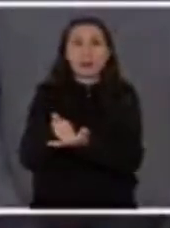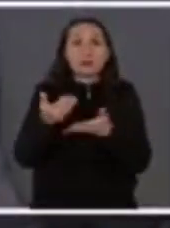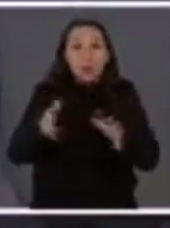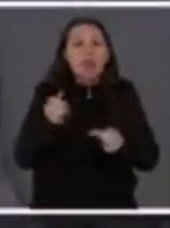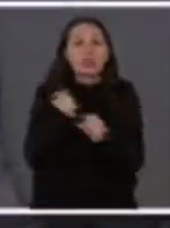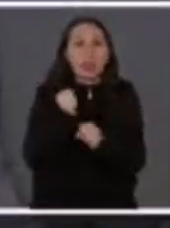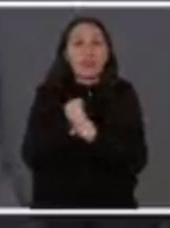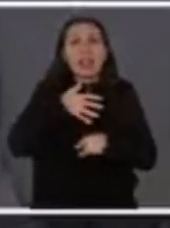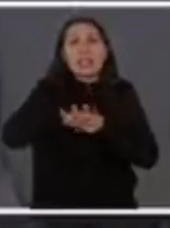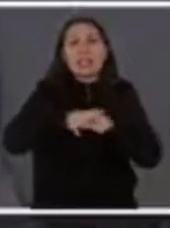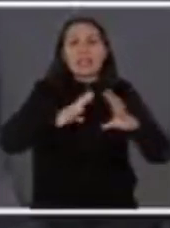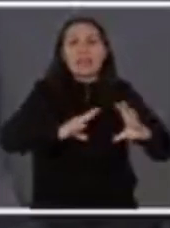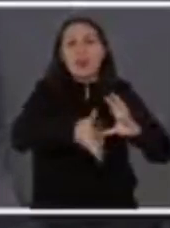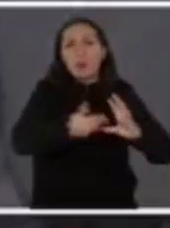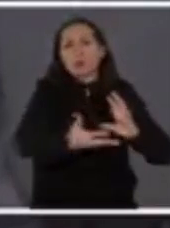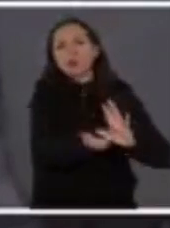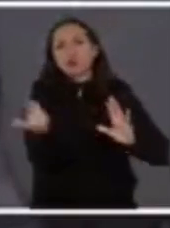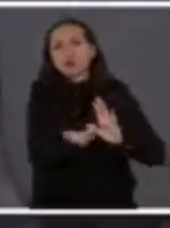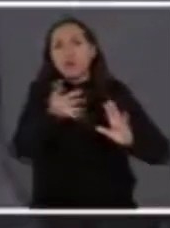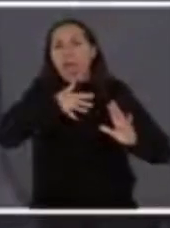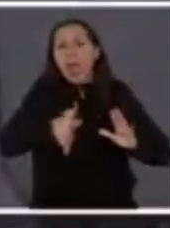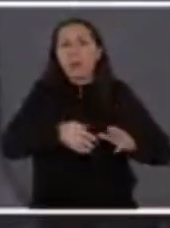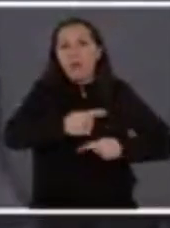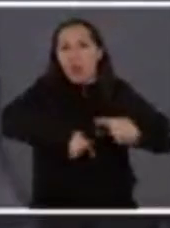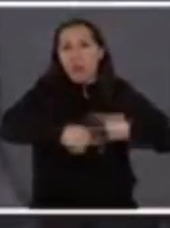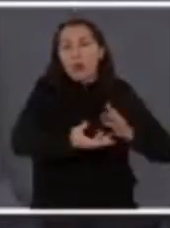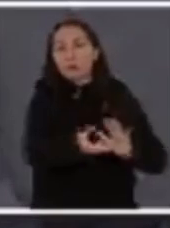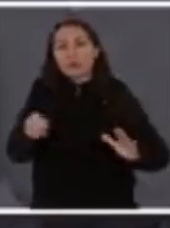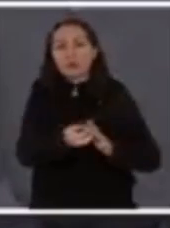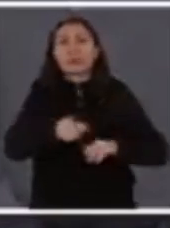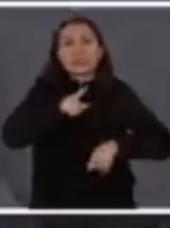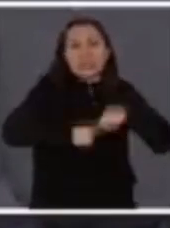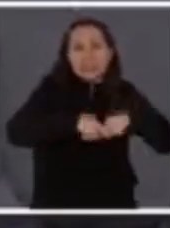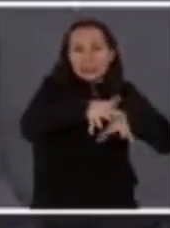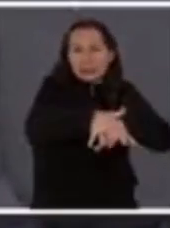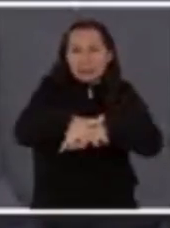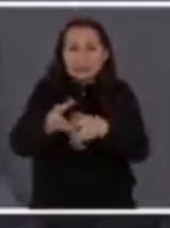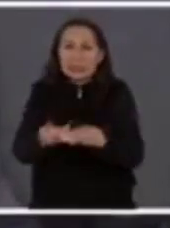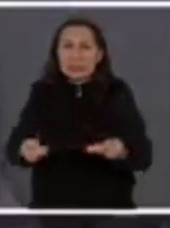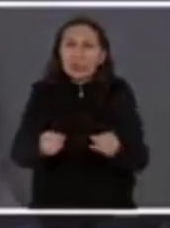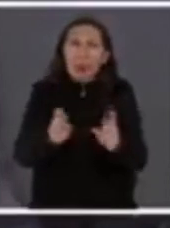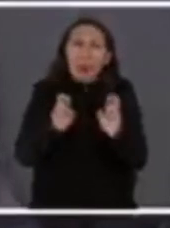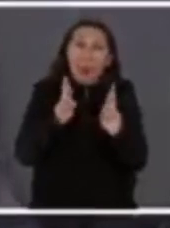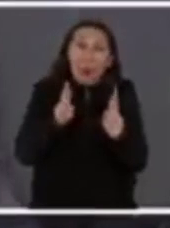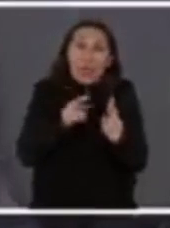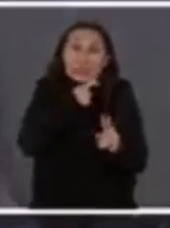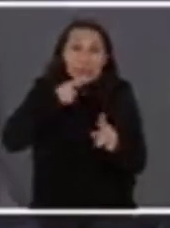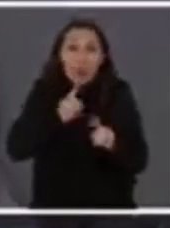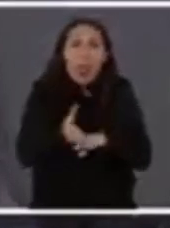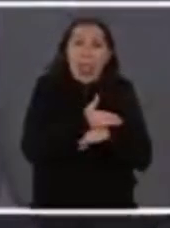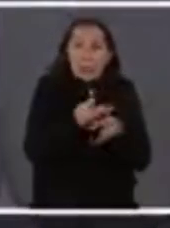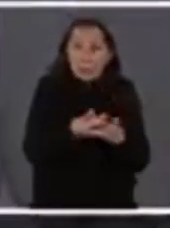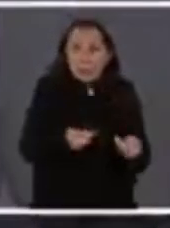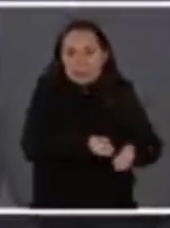están trabajando con 15 bombas de agua y le van a llegar 30 bombas más para poder sacar el barro de las casas. Hay que tratar de evitar que este se seque y vamos a estar